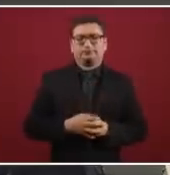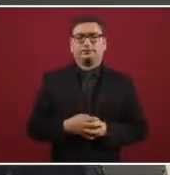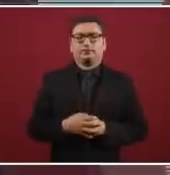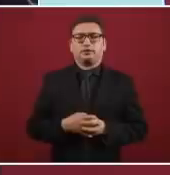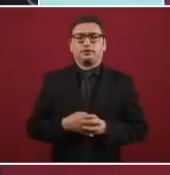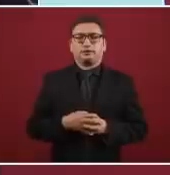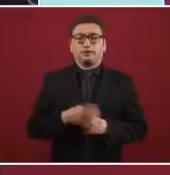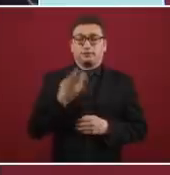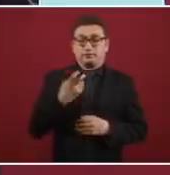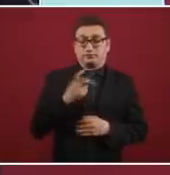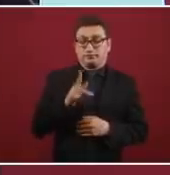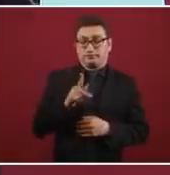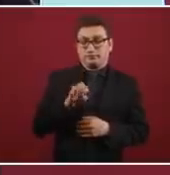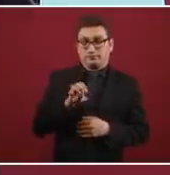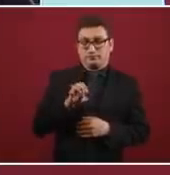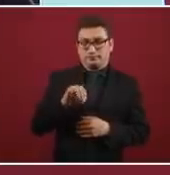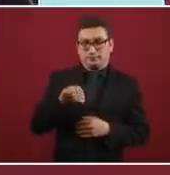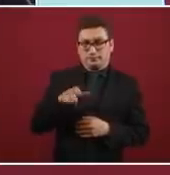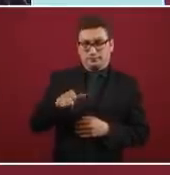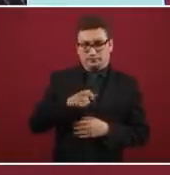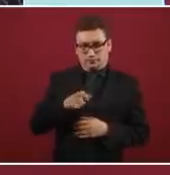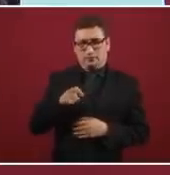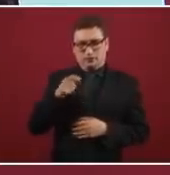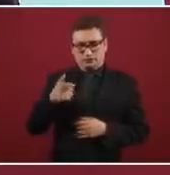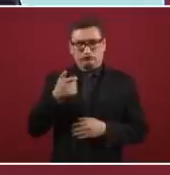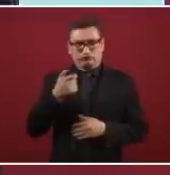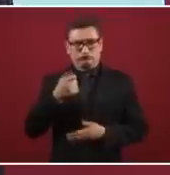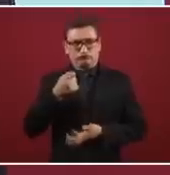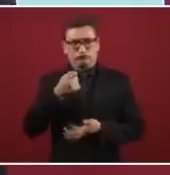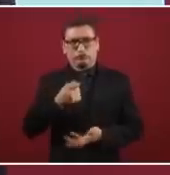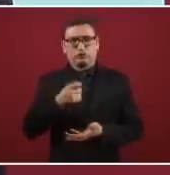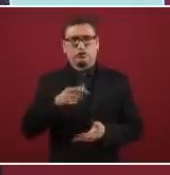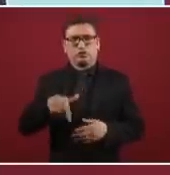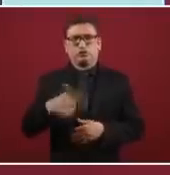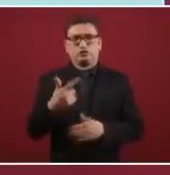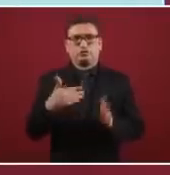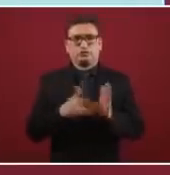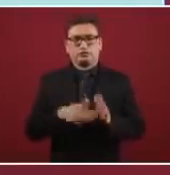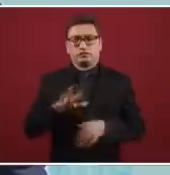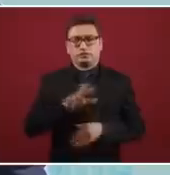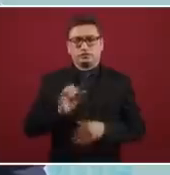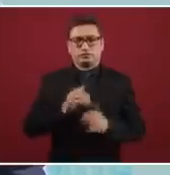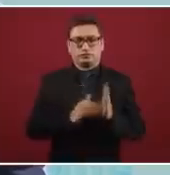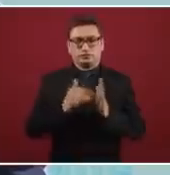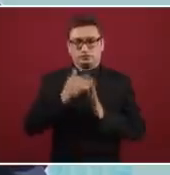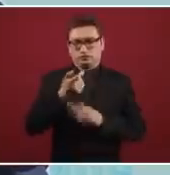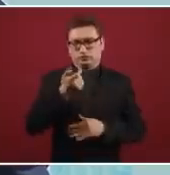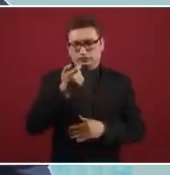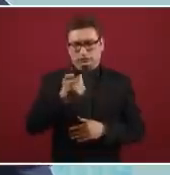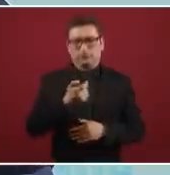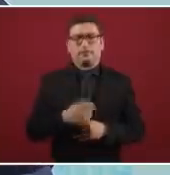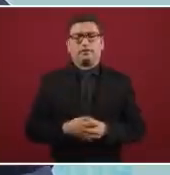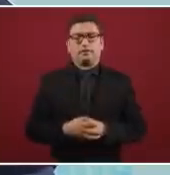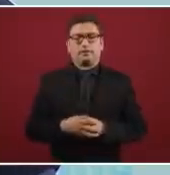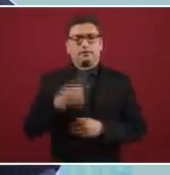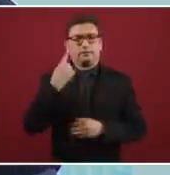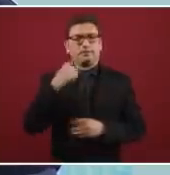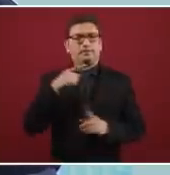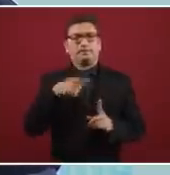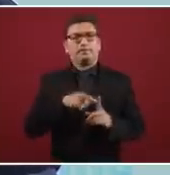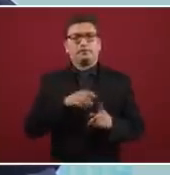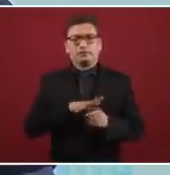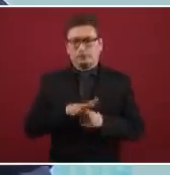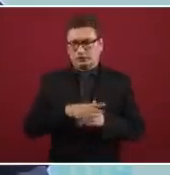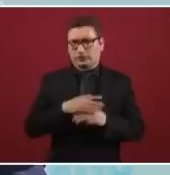apoyo, Pemex está invirtiendo 12.500 millones de pesos para la compra